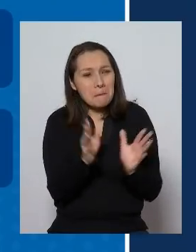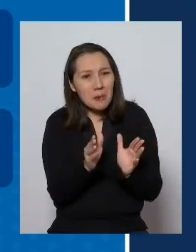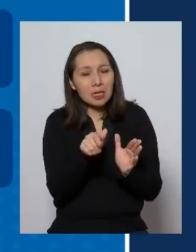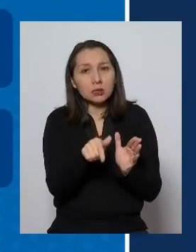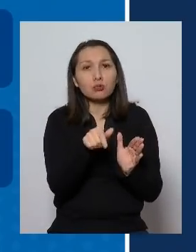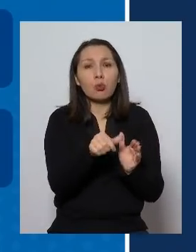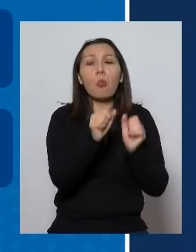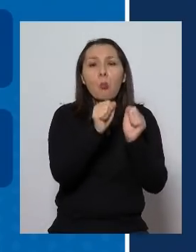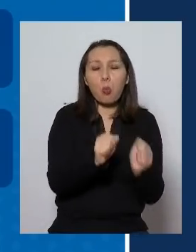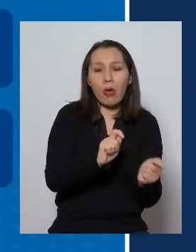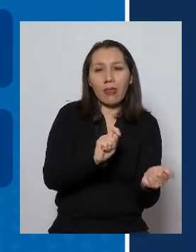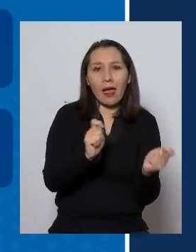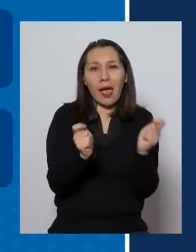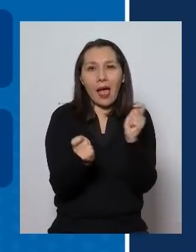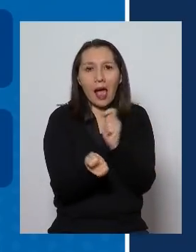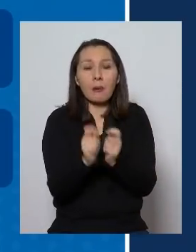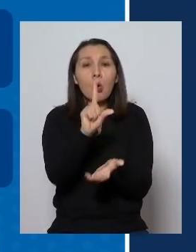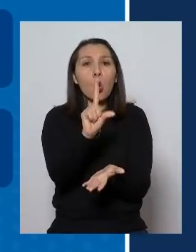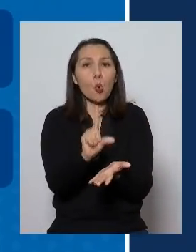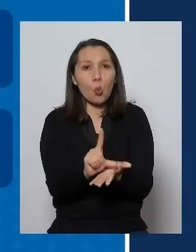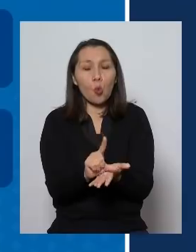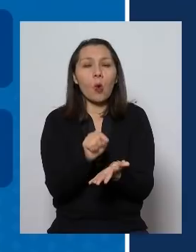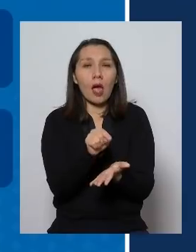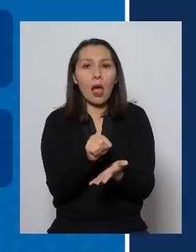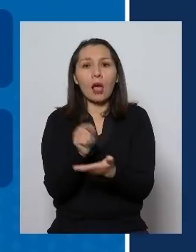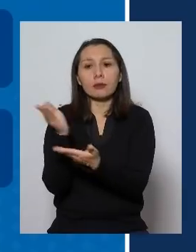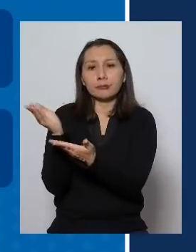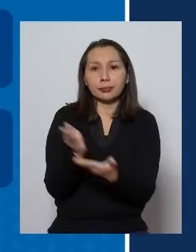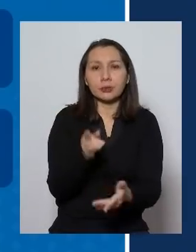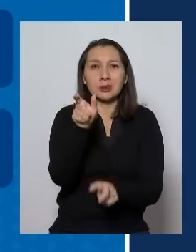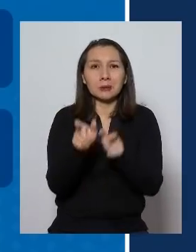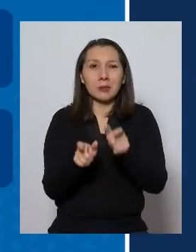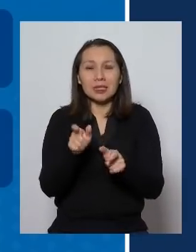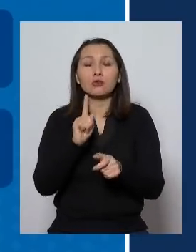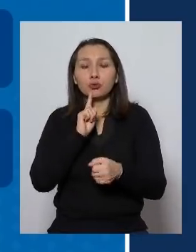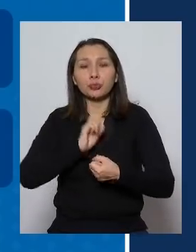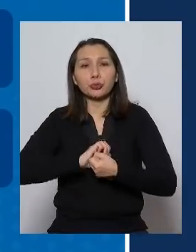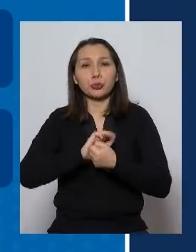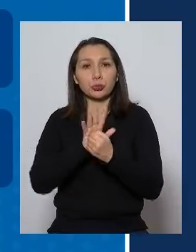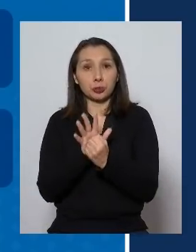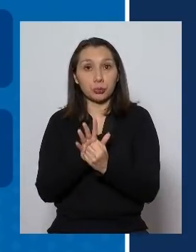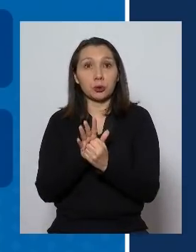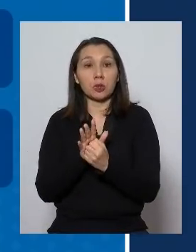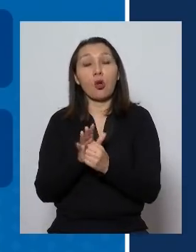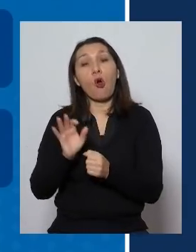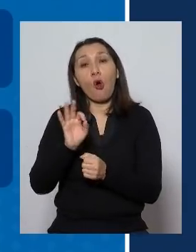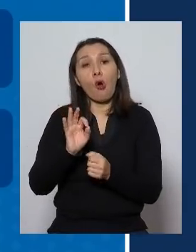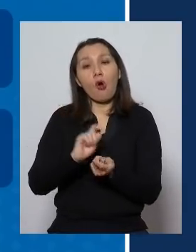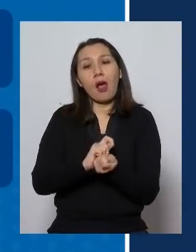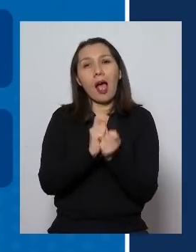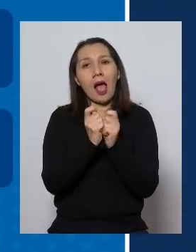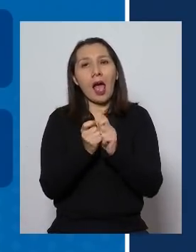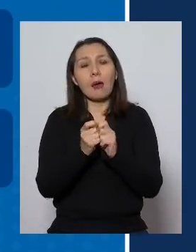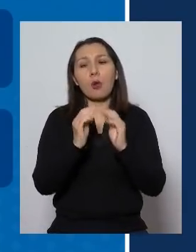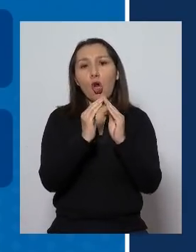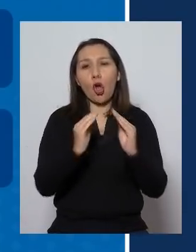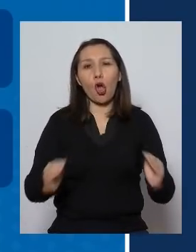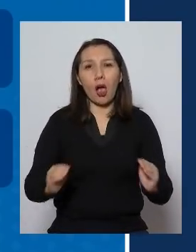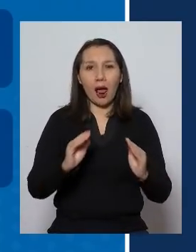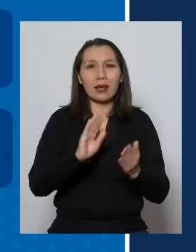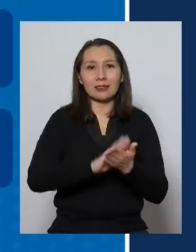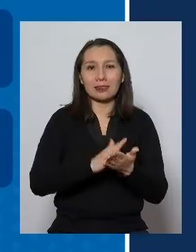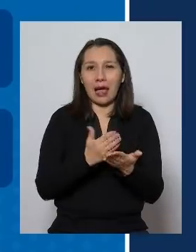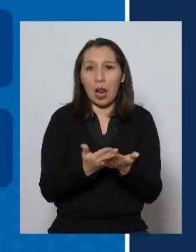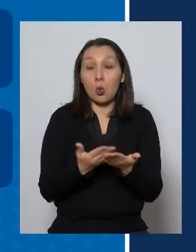pudieran transformarse en lugares que acojan a pacientes COVID-19 o transformarse en residencias sanitarias.